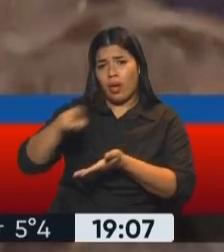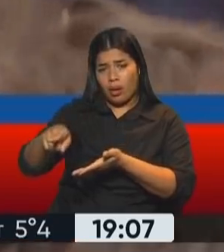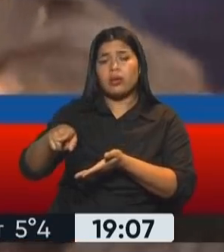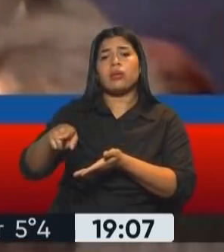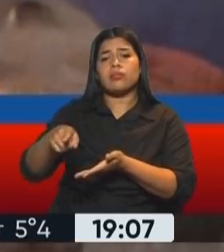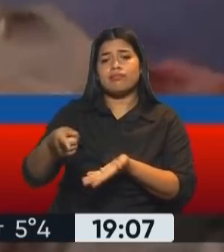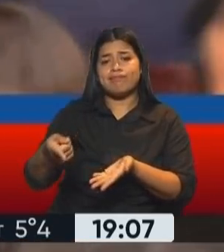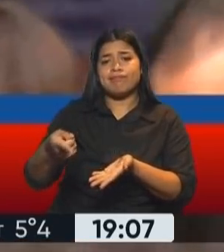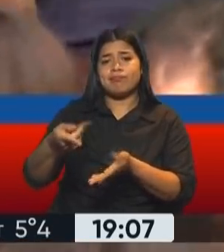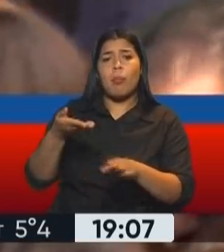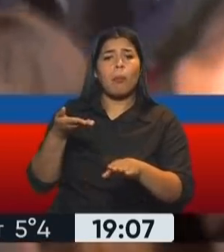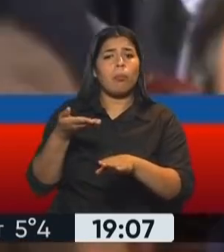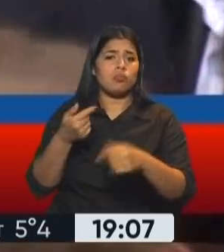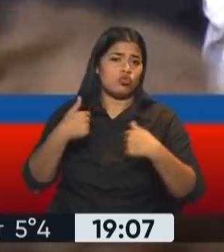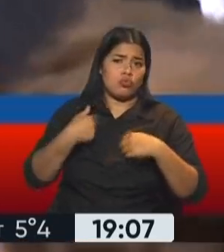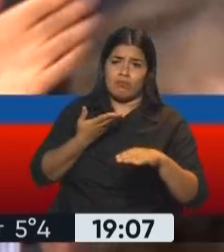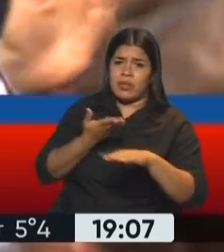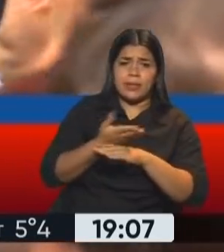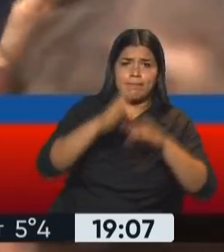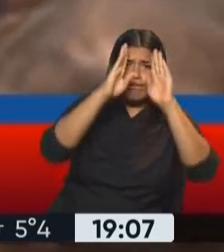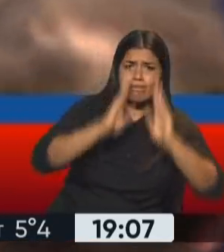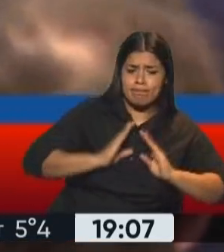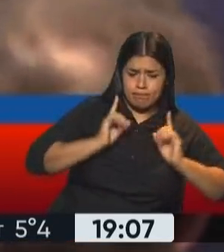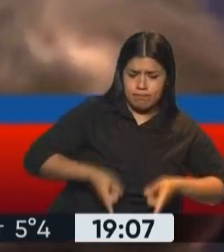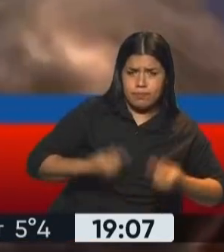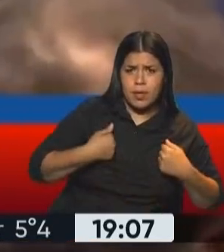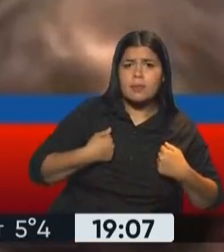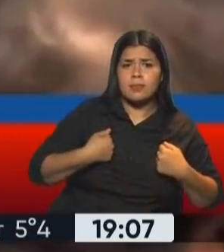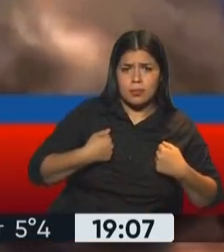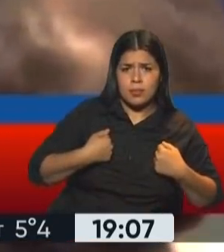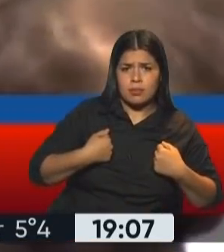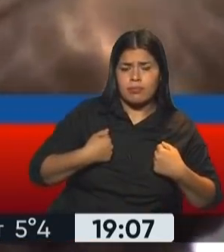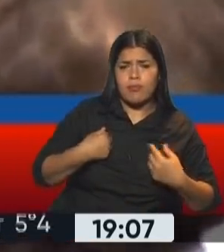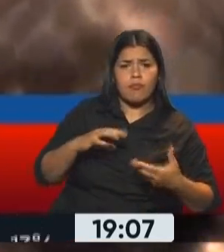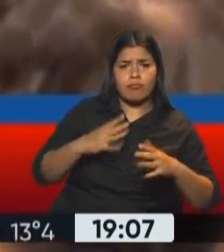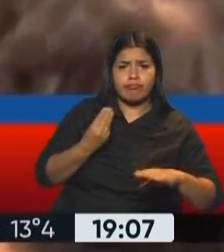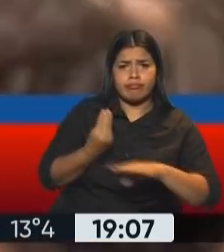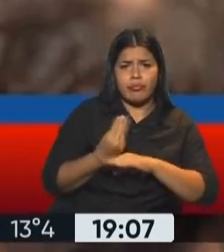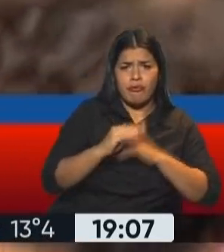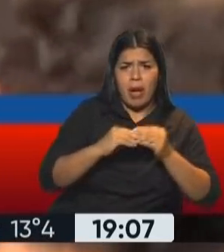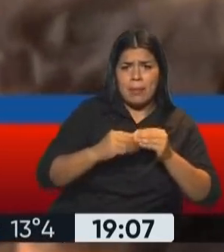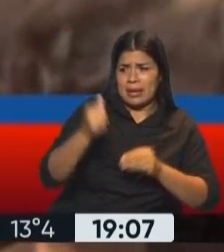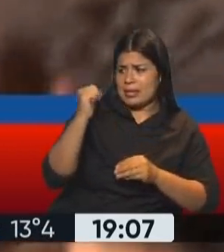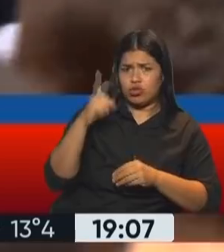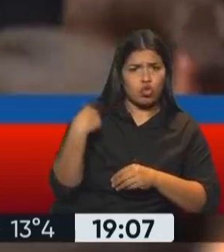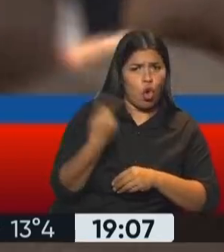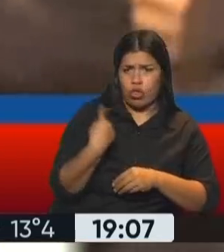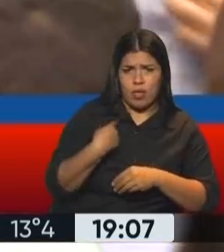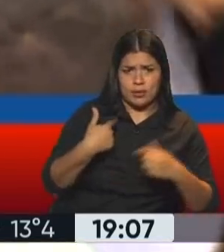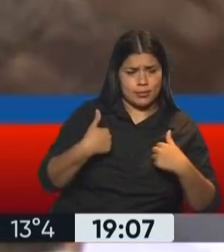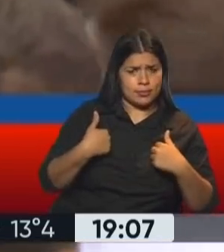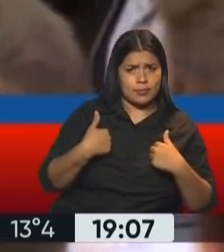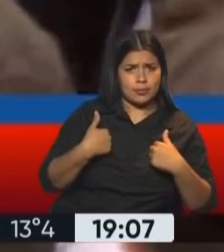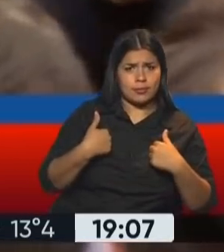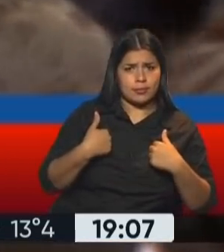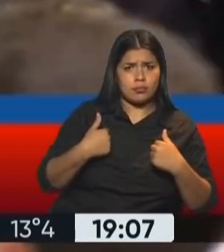Cámara ser escuchado en mi propia representación y en representación de todos los familiares que están conmigo. Es